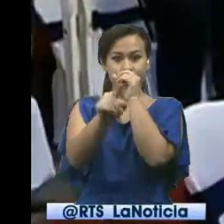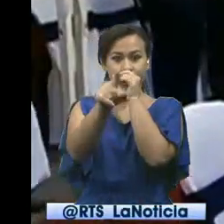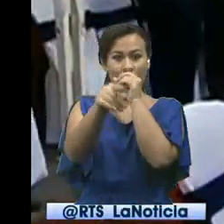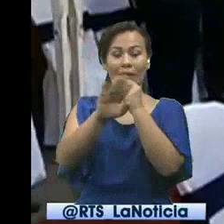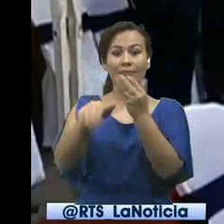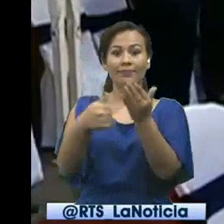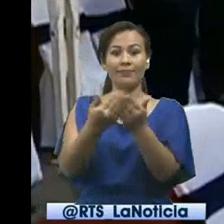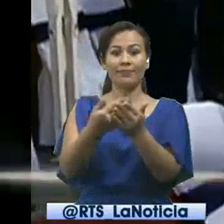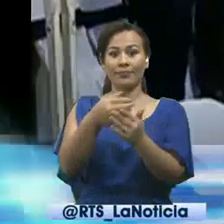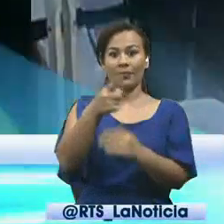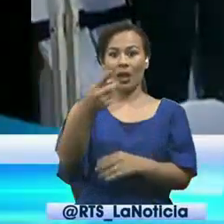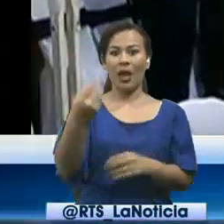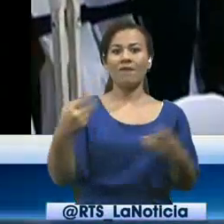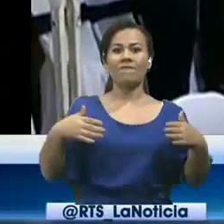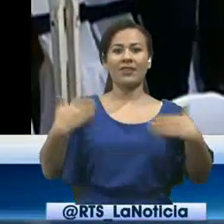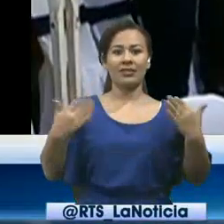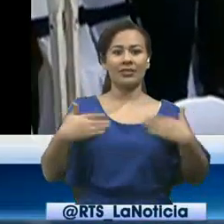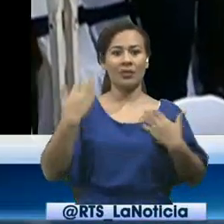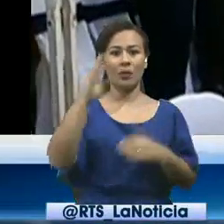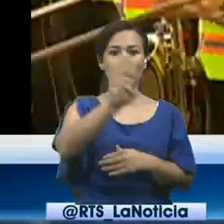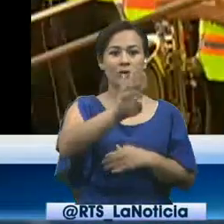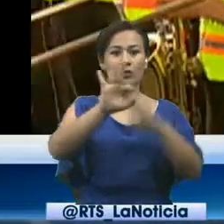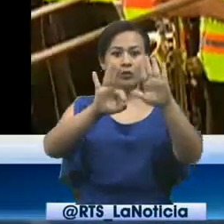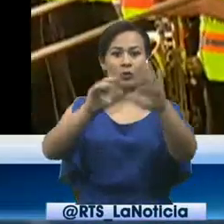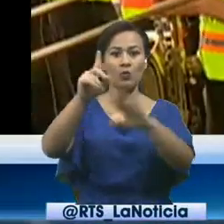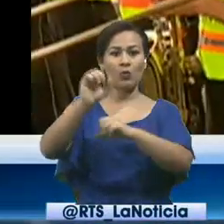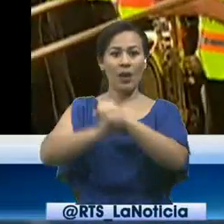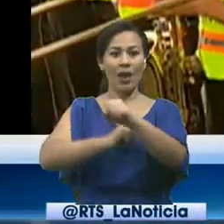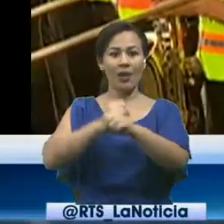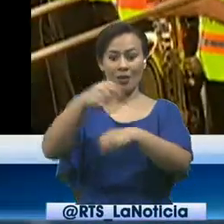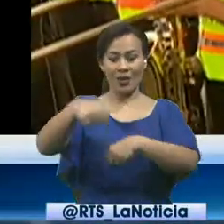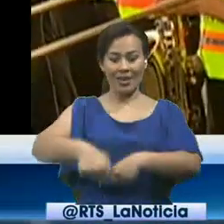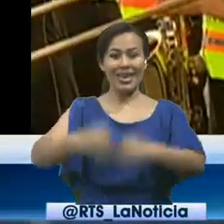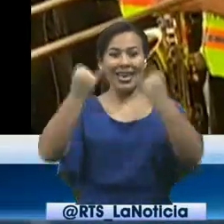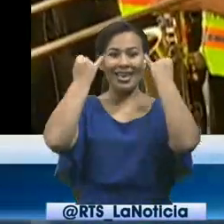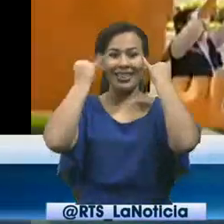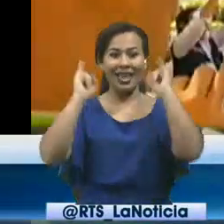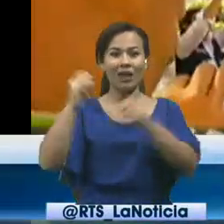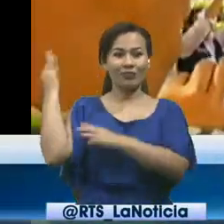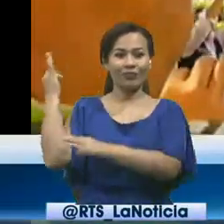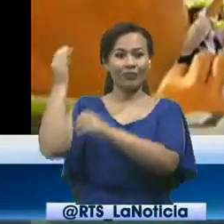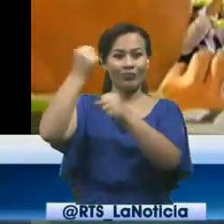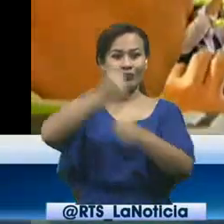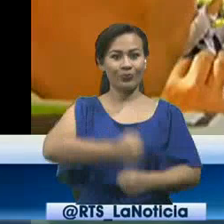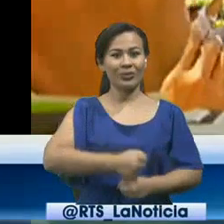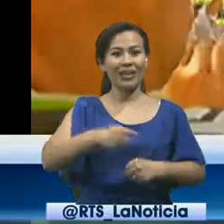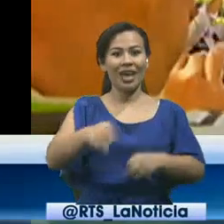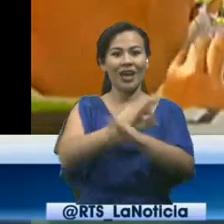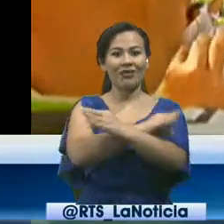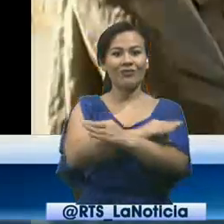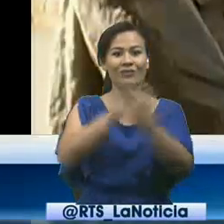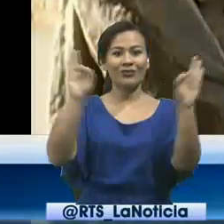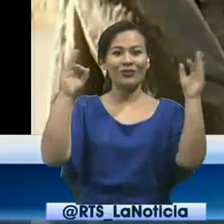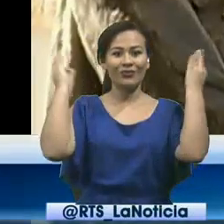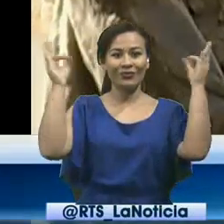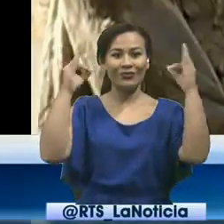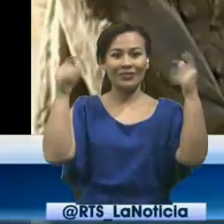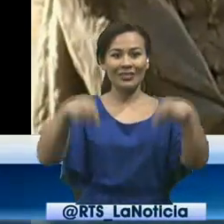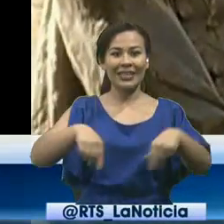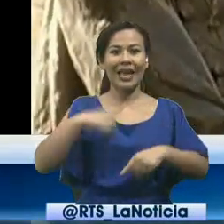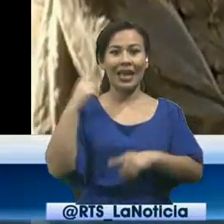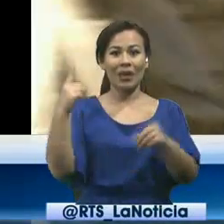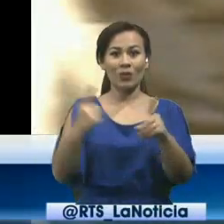Ungidos por los 481 años del nacimiento del Puerto de la Libertad y al pie de la perennización del Encuentro de